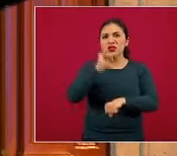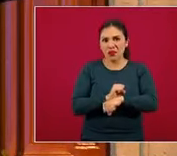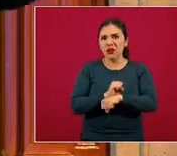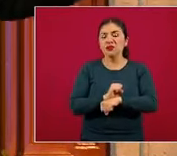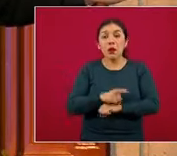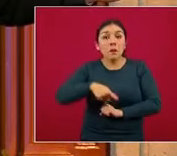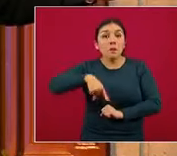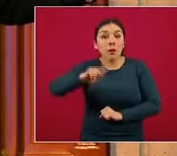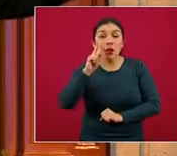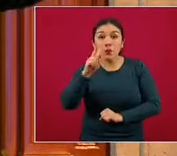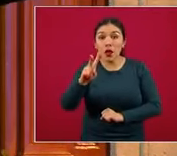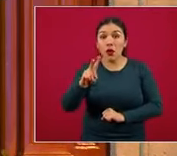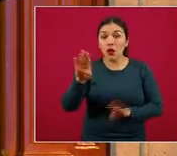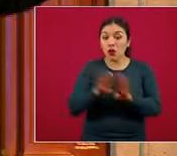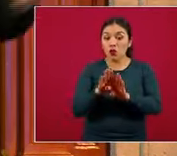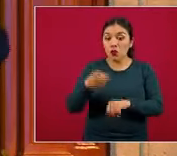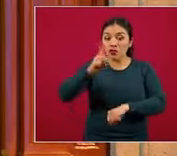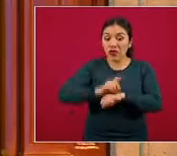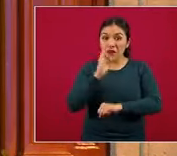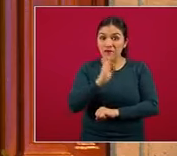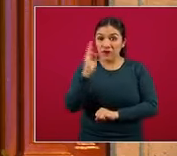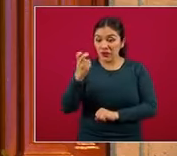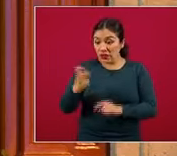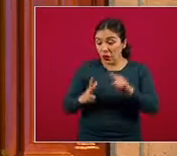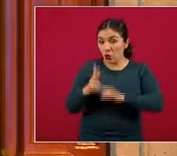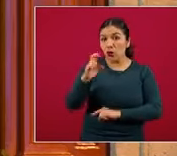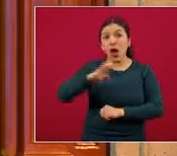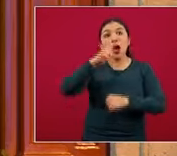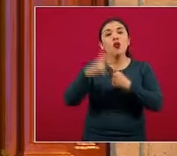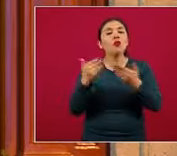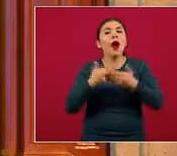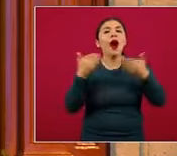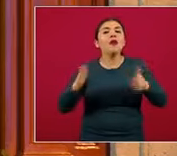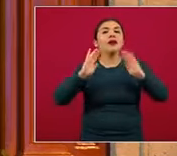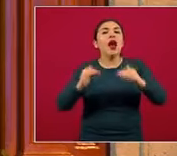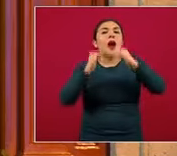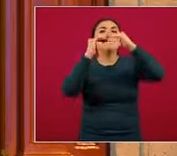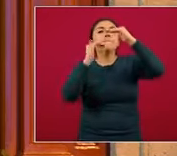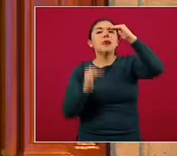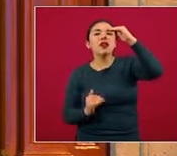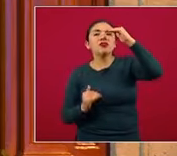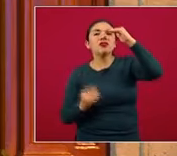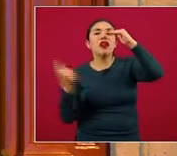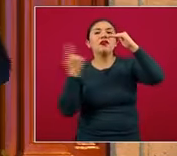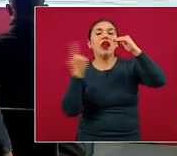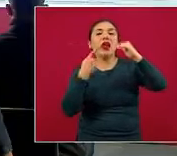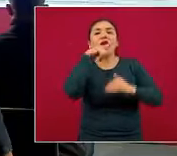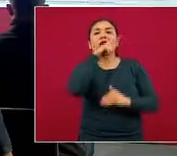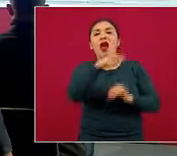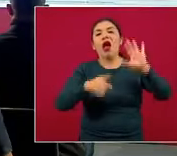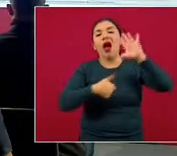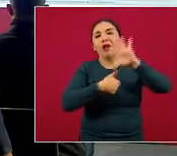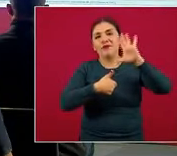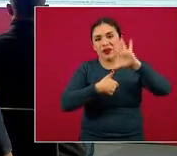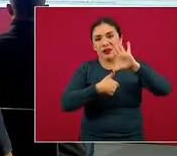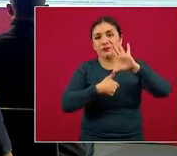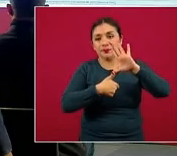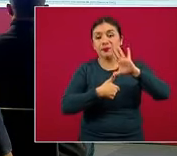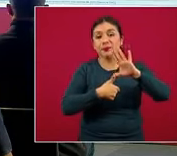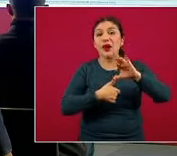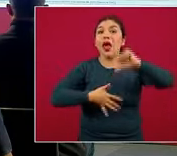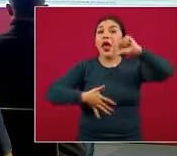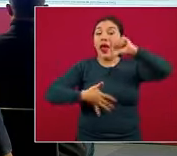Sin embargo, para ya la fecha del corte, Europa está por debajo de la región de América del Norte. América